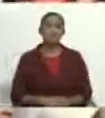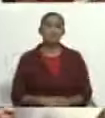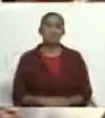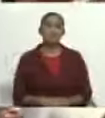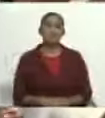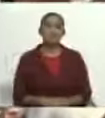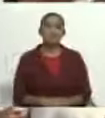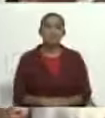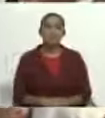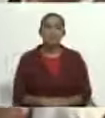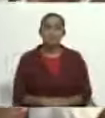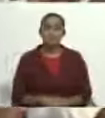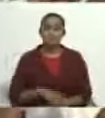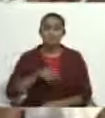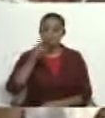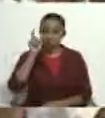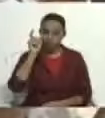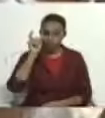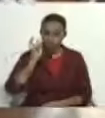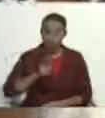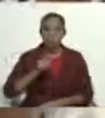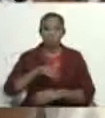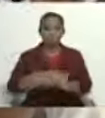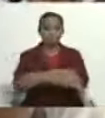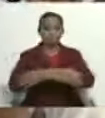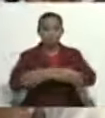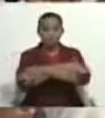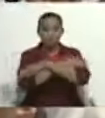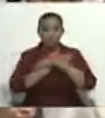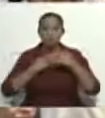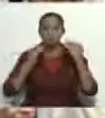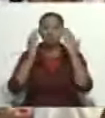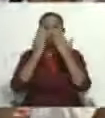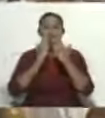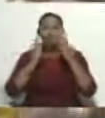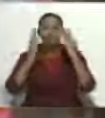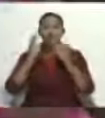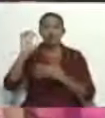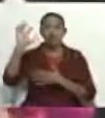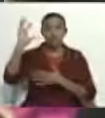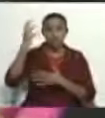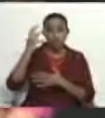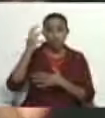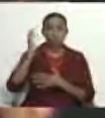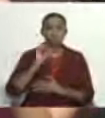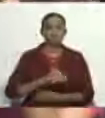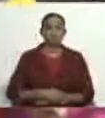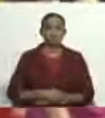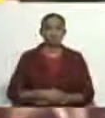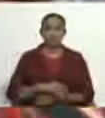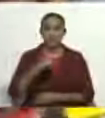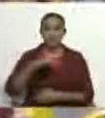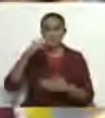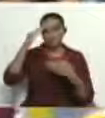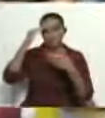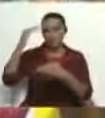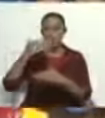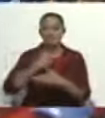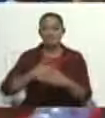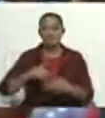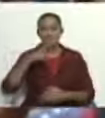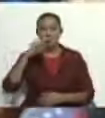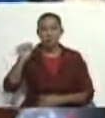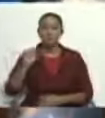Para salir para el sol tienen que embadurnarse. No hay sol, no hay nada. Vamos a saludar a Nicolás de aquí, ¿verdad? A la cuenta